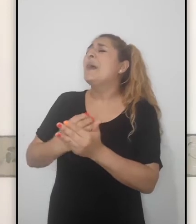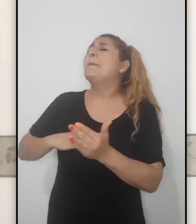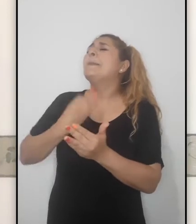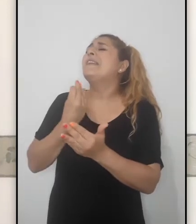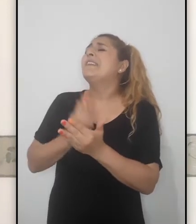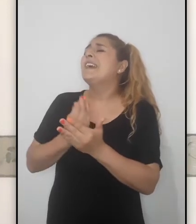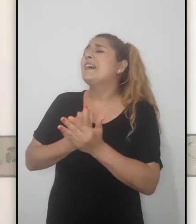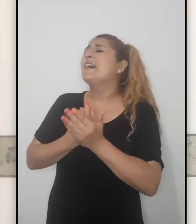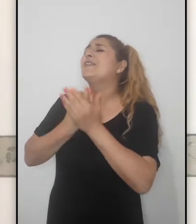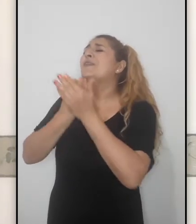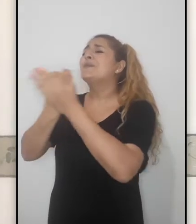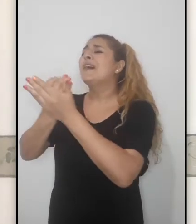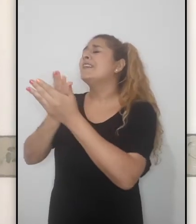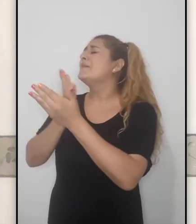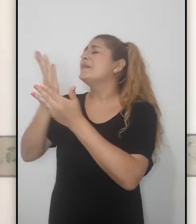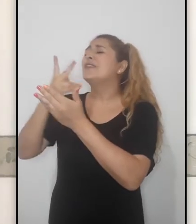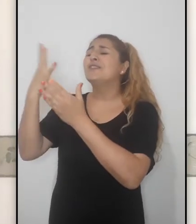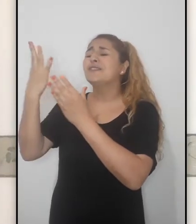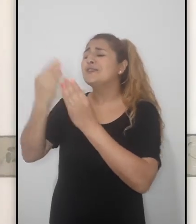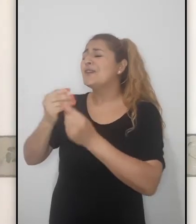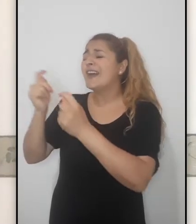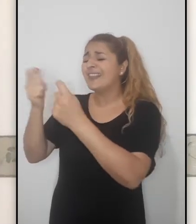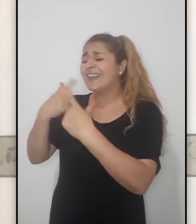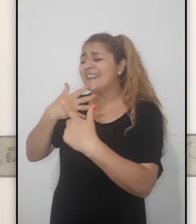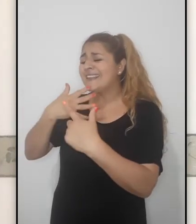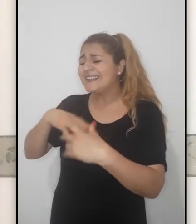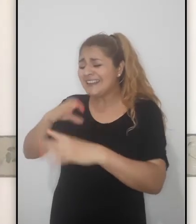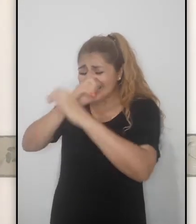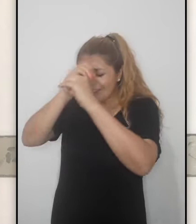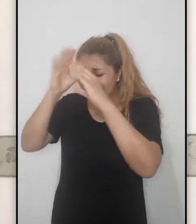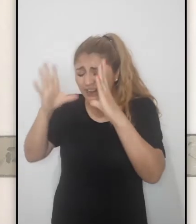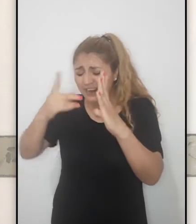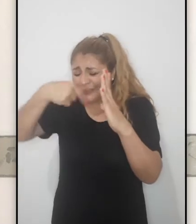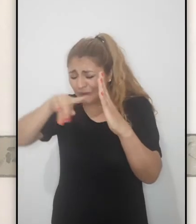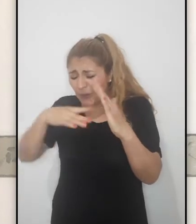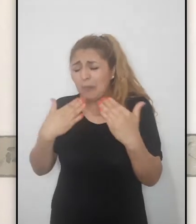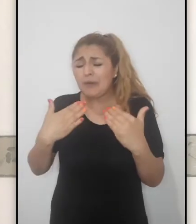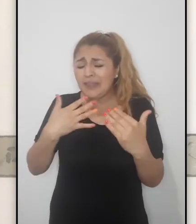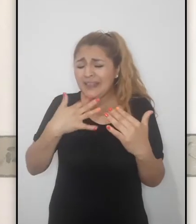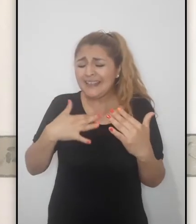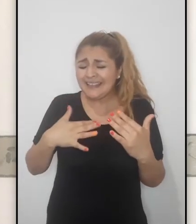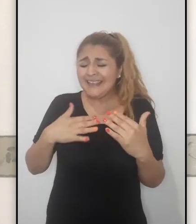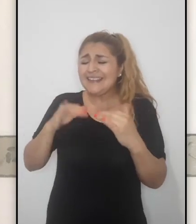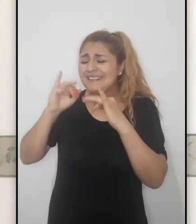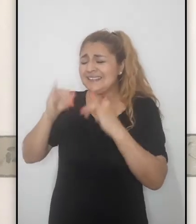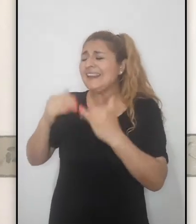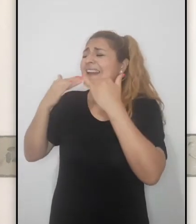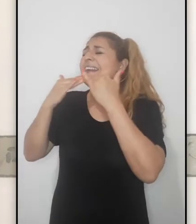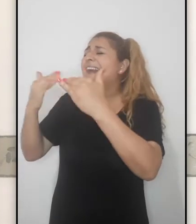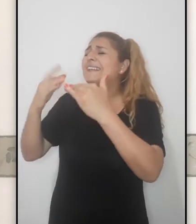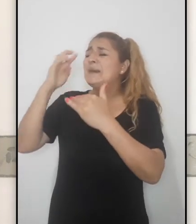que podamos tener entendimiento de tu palabra para nuestro crecimiento gracias